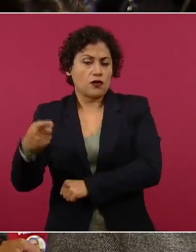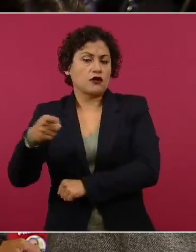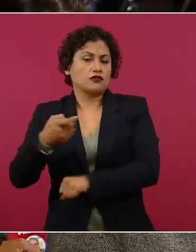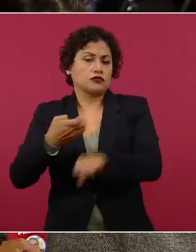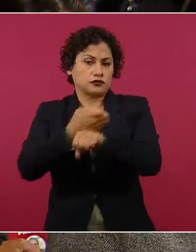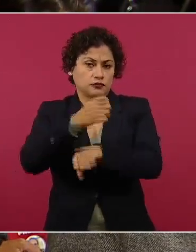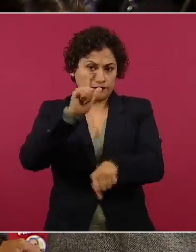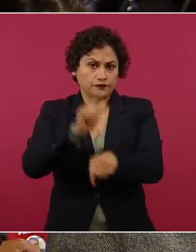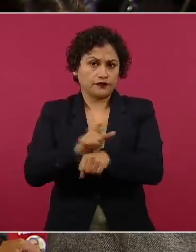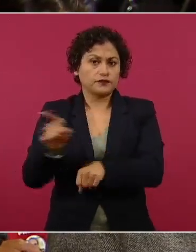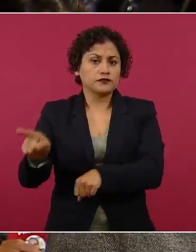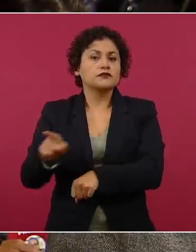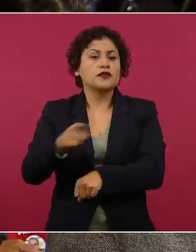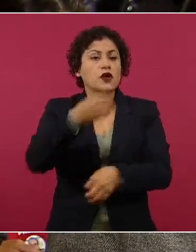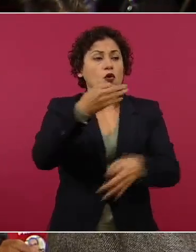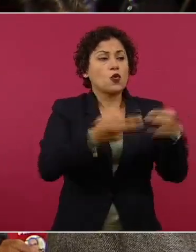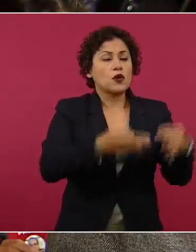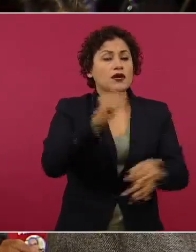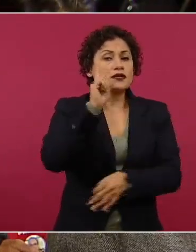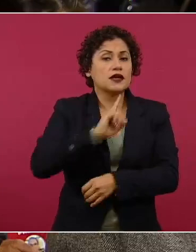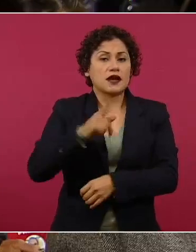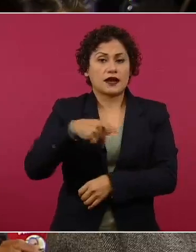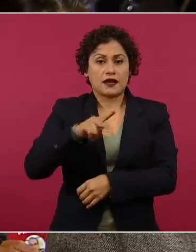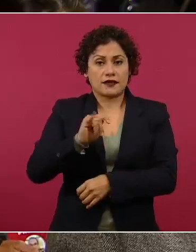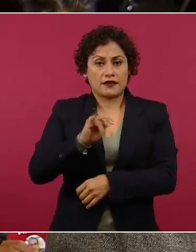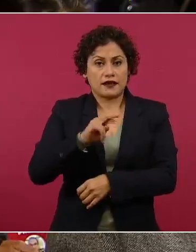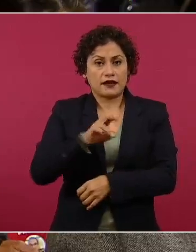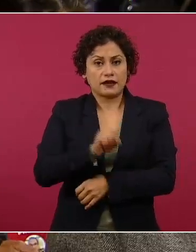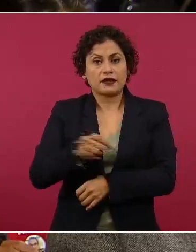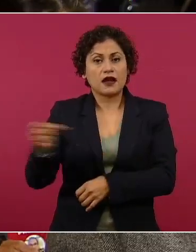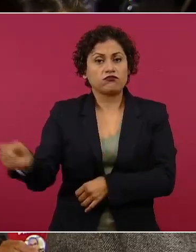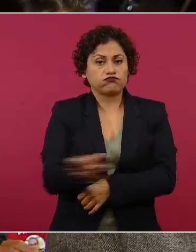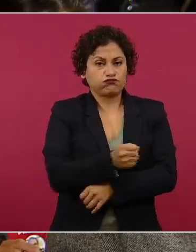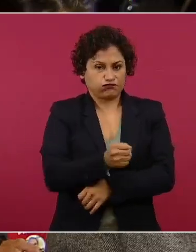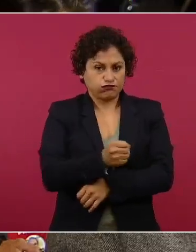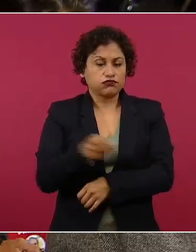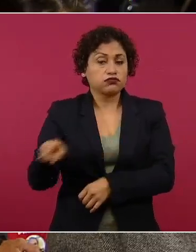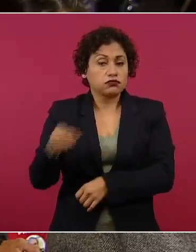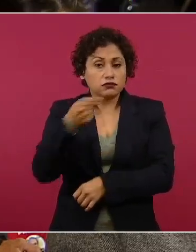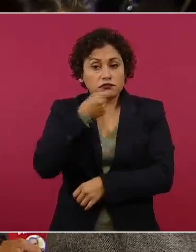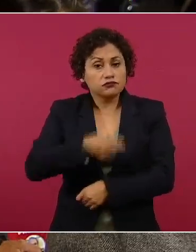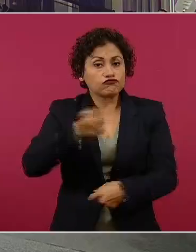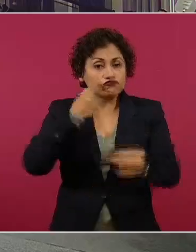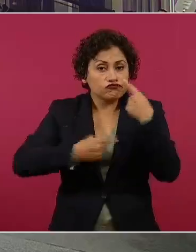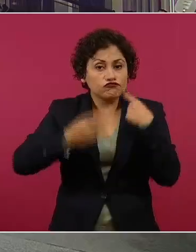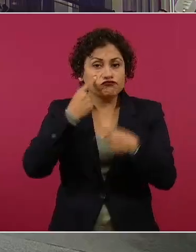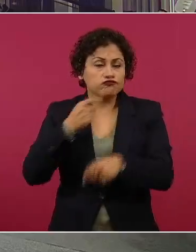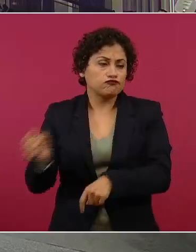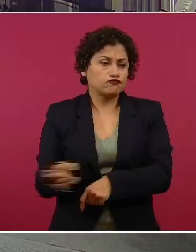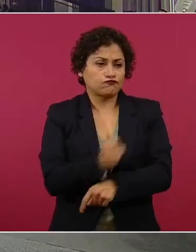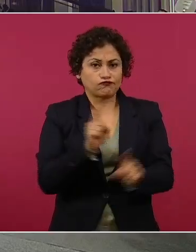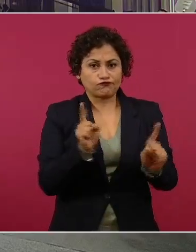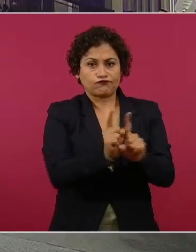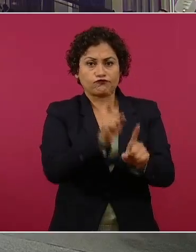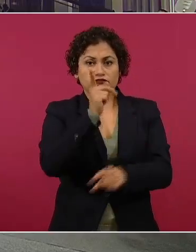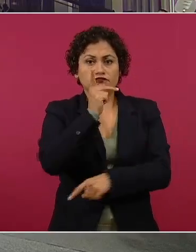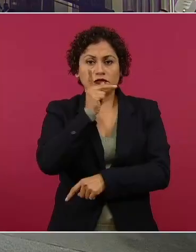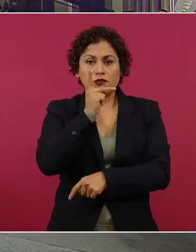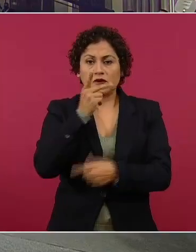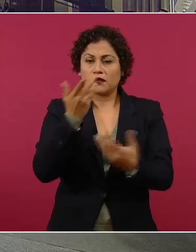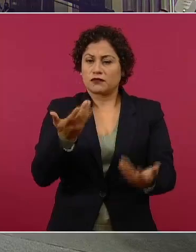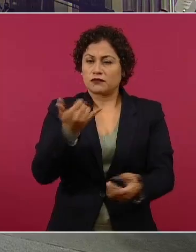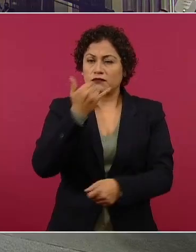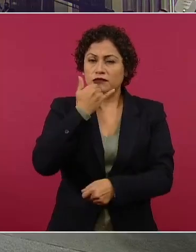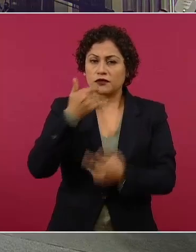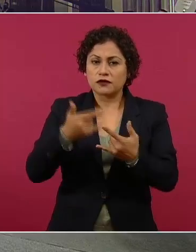Catalina Salazar González ha obligado a la pequeña Constanza a la fuerza y en medio de llanto y angustia a convivir con su padre. Presidente, este es un